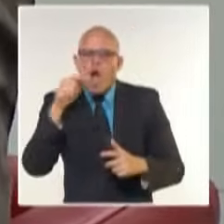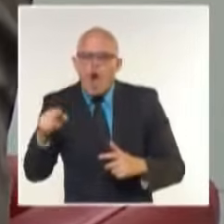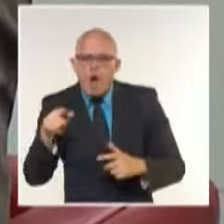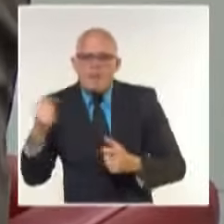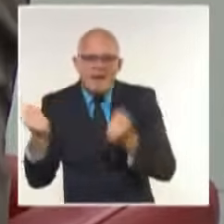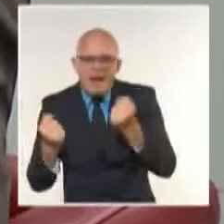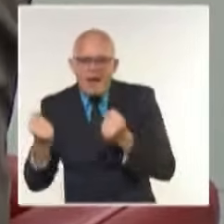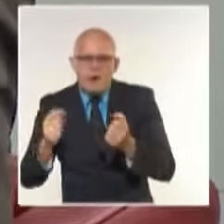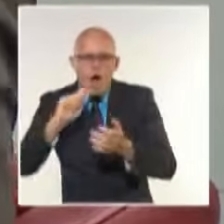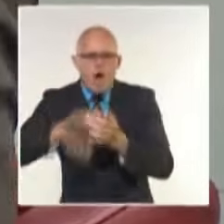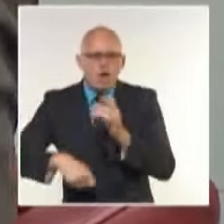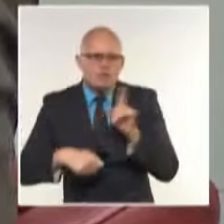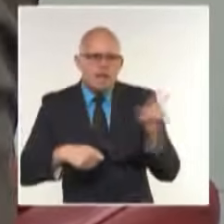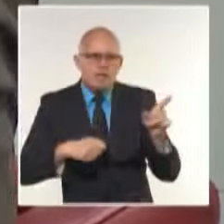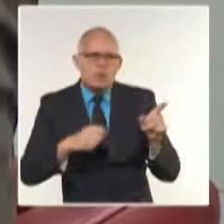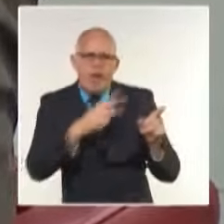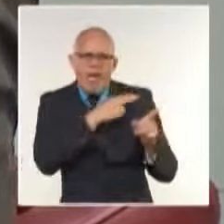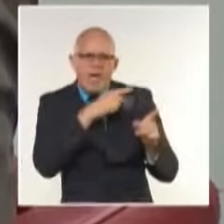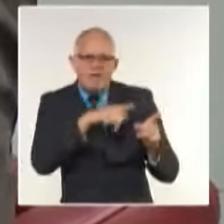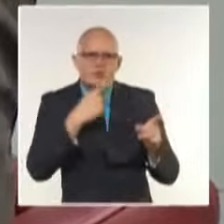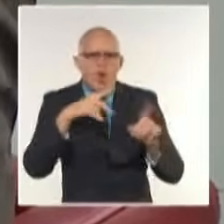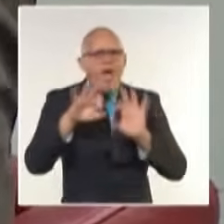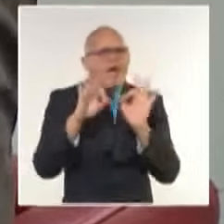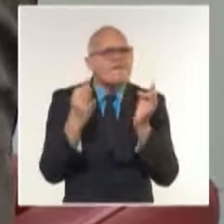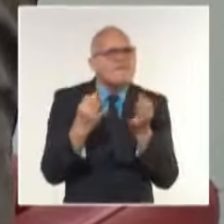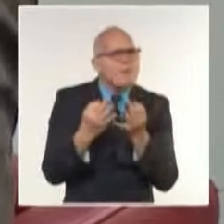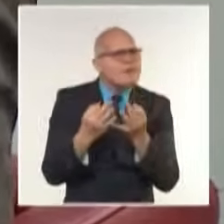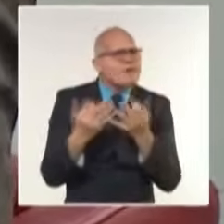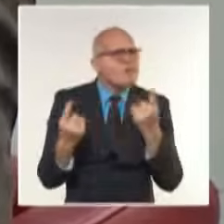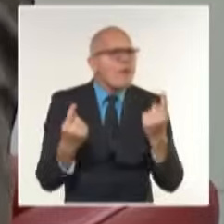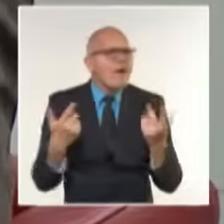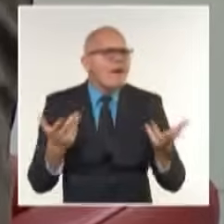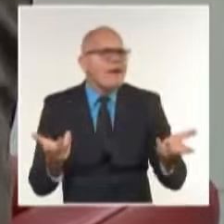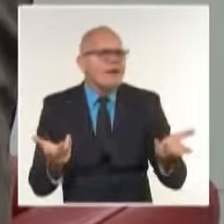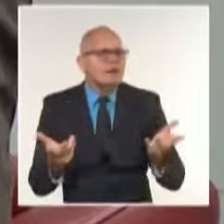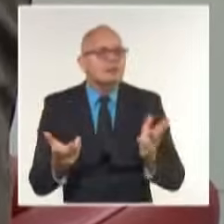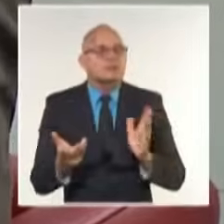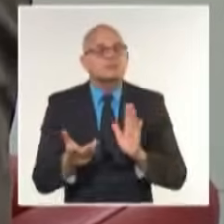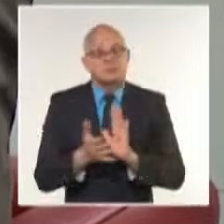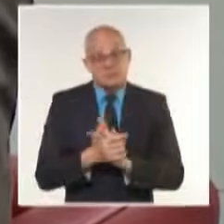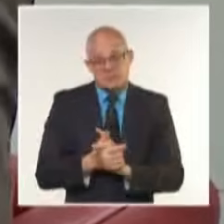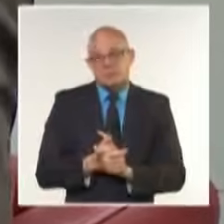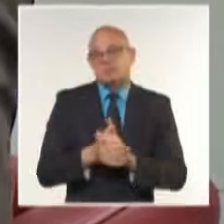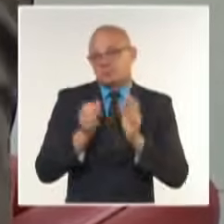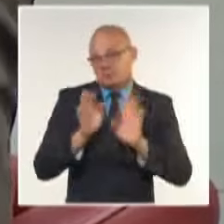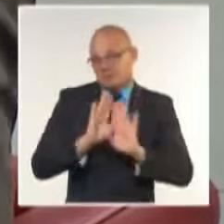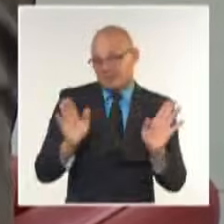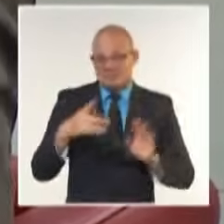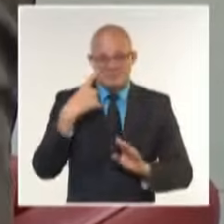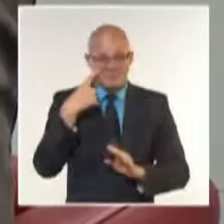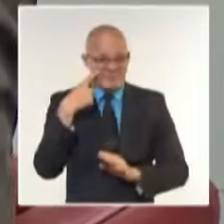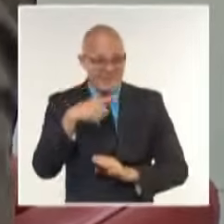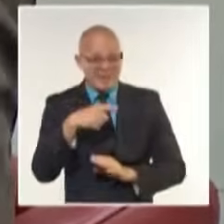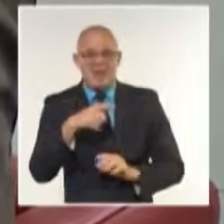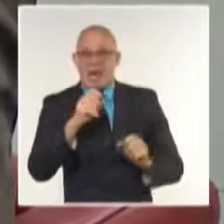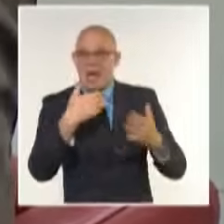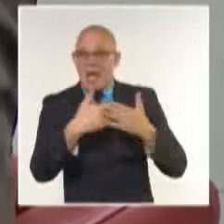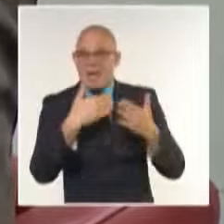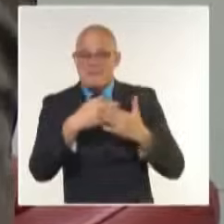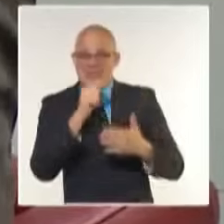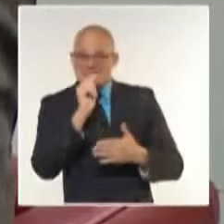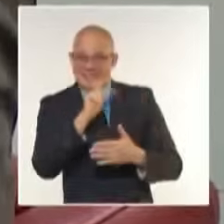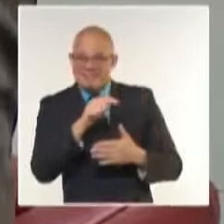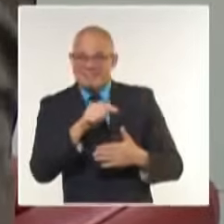comprobó la Fiscalía, y tiene que ver con el tema que usted nos acaba de exponer, que el director de la unidad empresarial de base, la